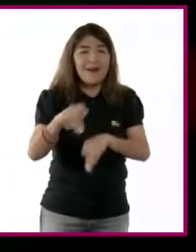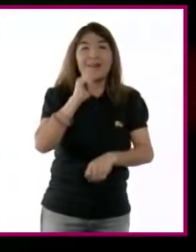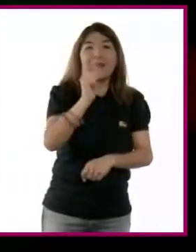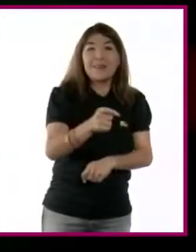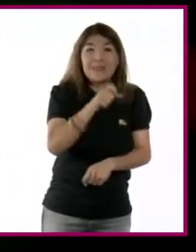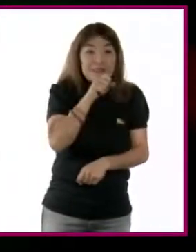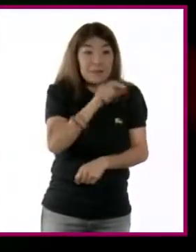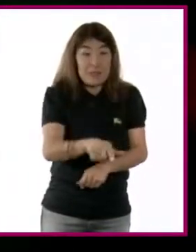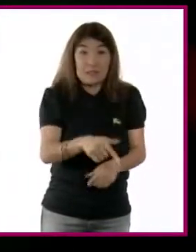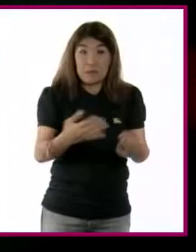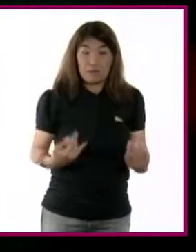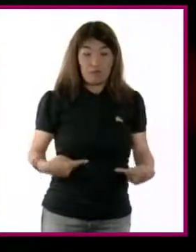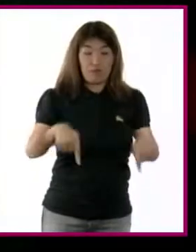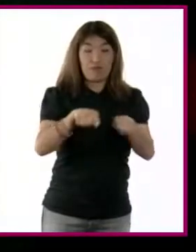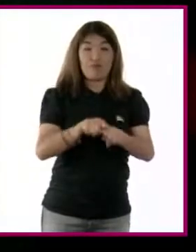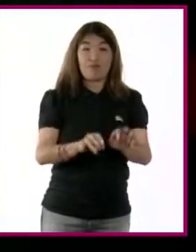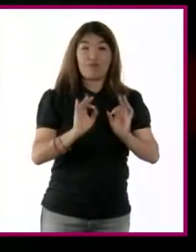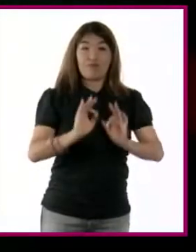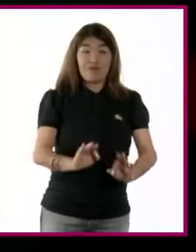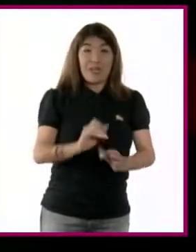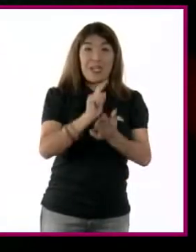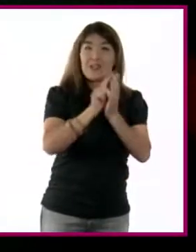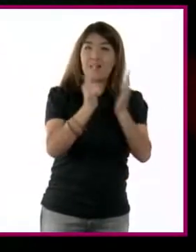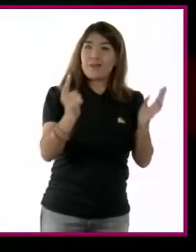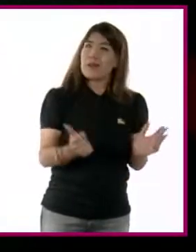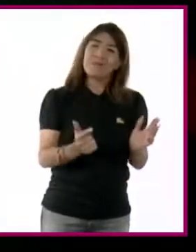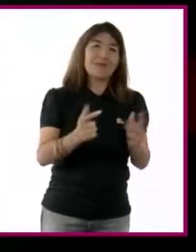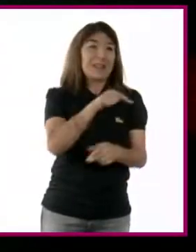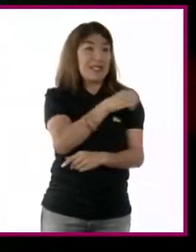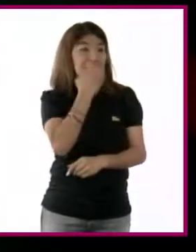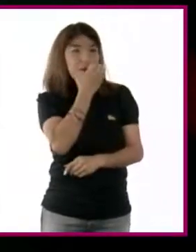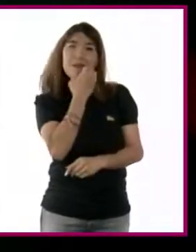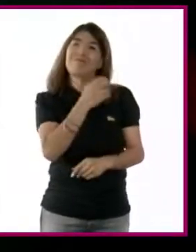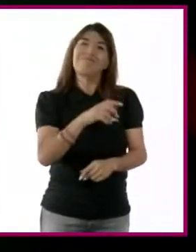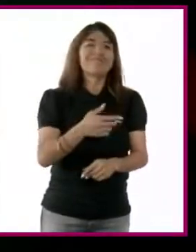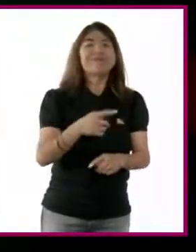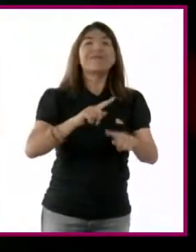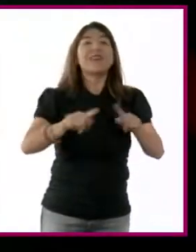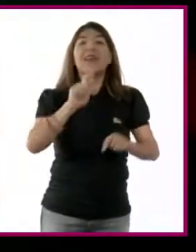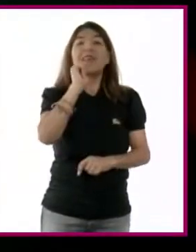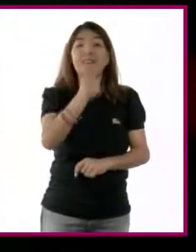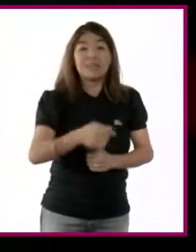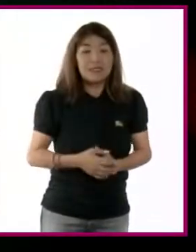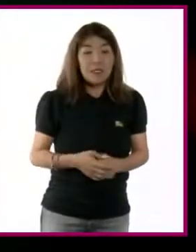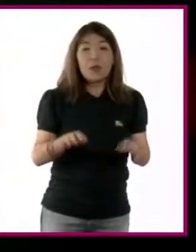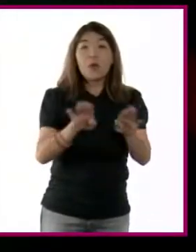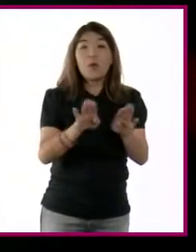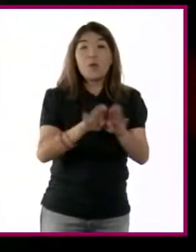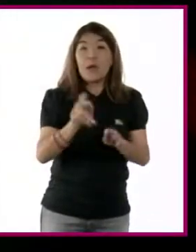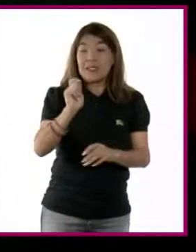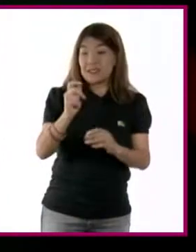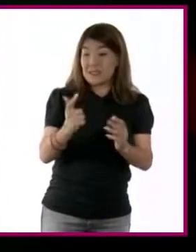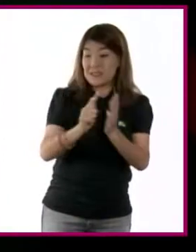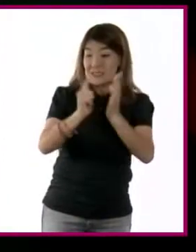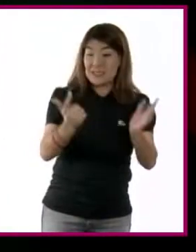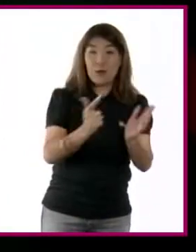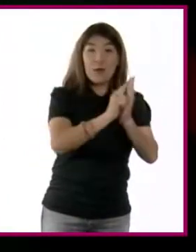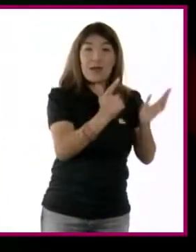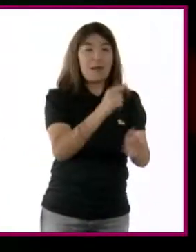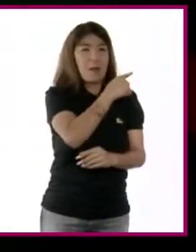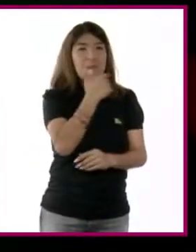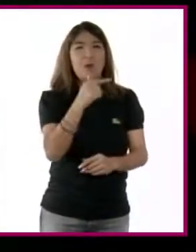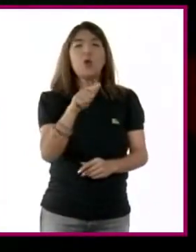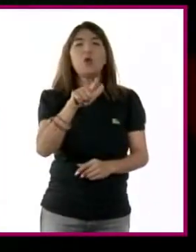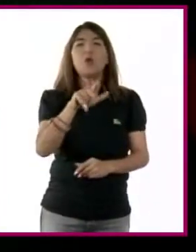tipo de formalización que encontramos en los libros de texto. Nada puede parecer más alejado que los 2 libros de Alicia escritos por